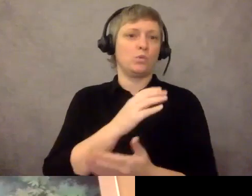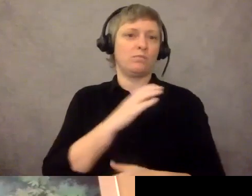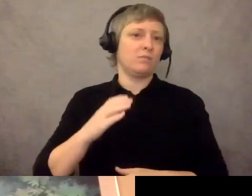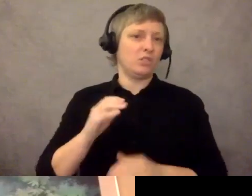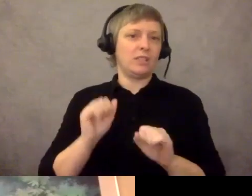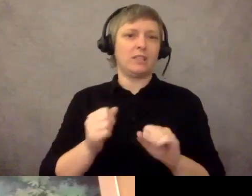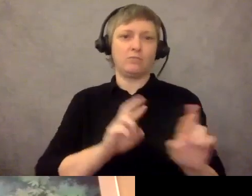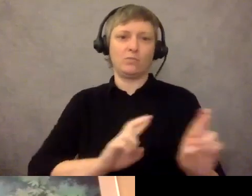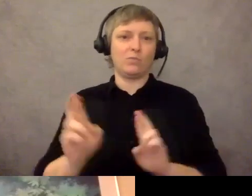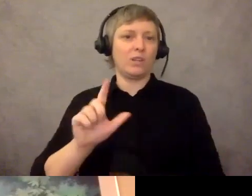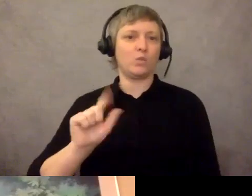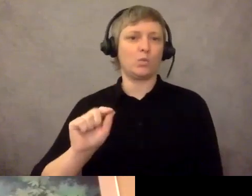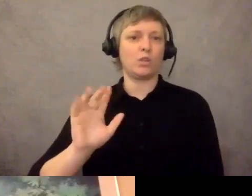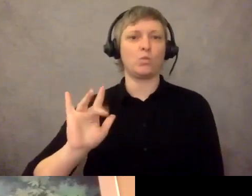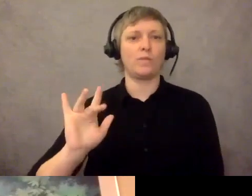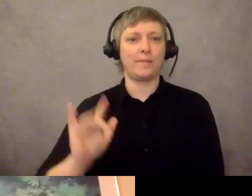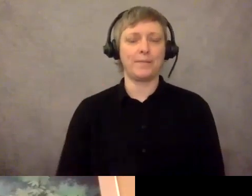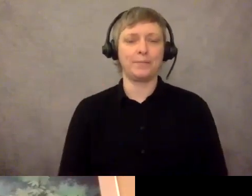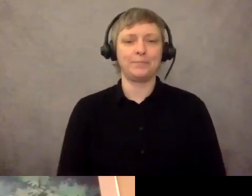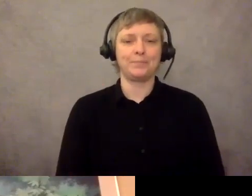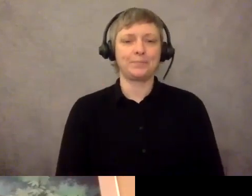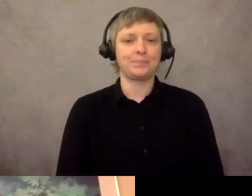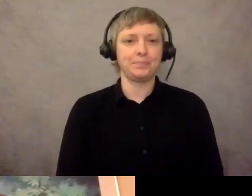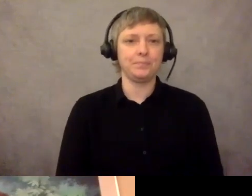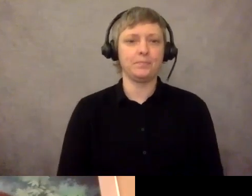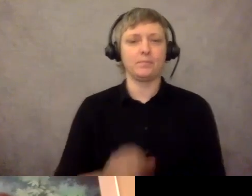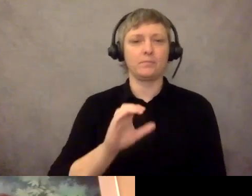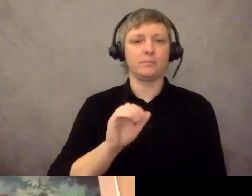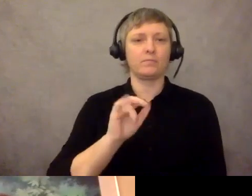Thanks, Mike. Gracias. Tenemos otra pregunta en el chat y esta va a ser la última.